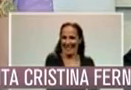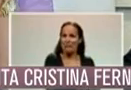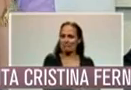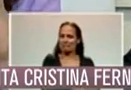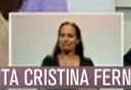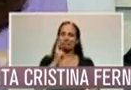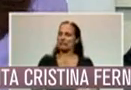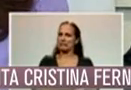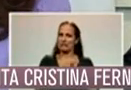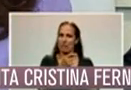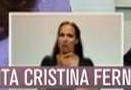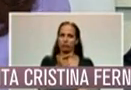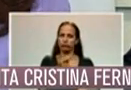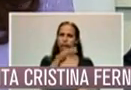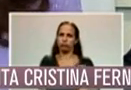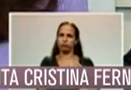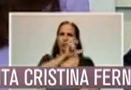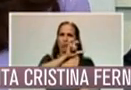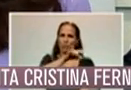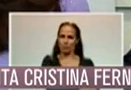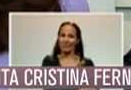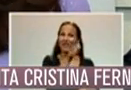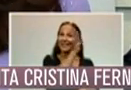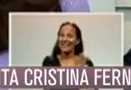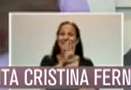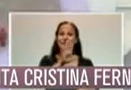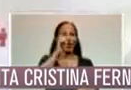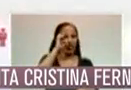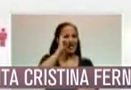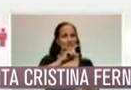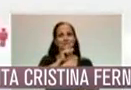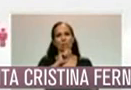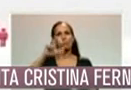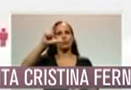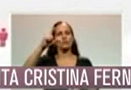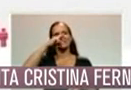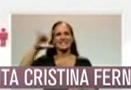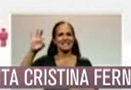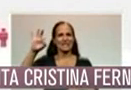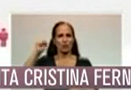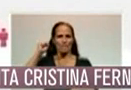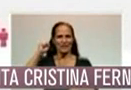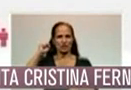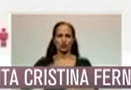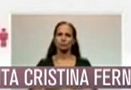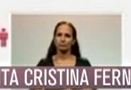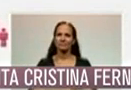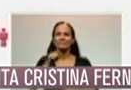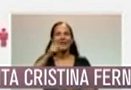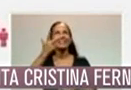aumento de esta cuota que era de 510 pesos a 700 pesos, o sea, un